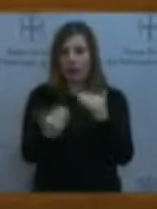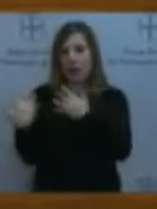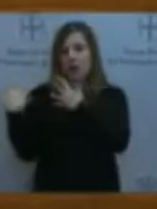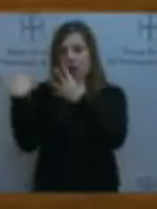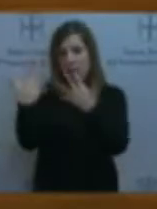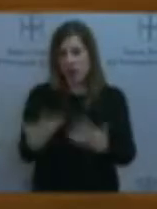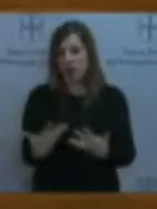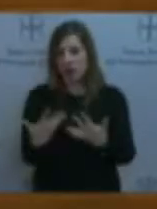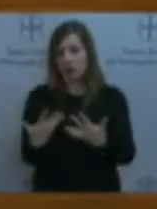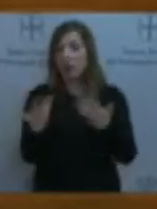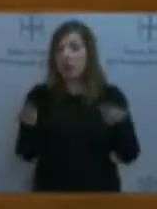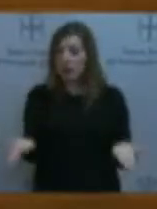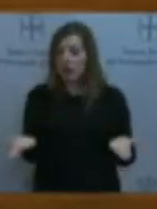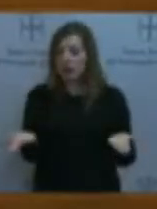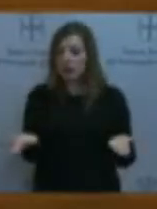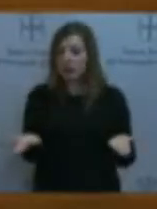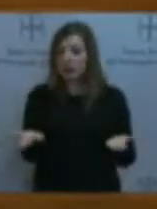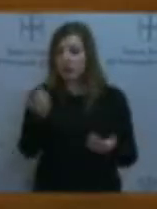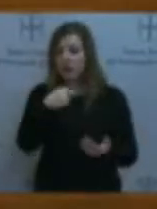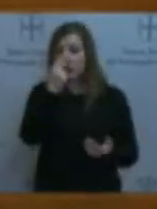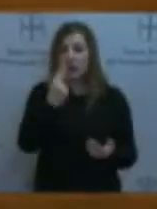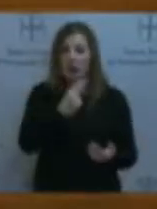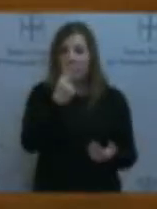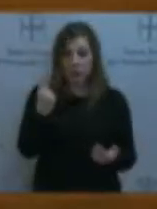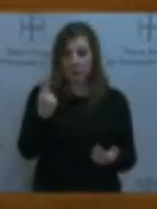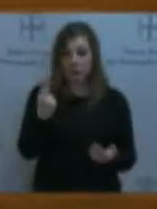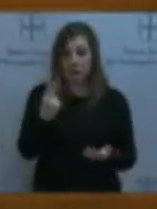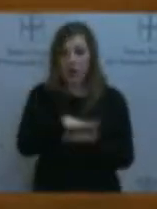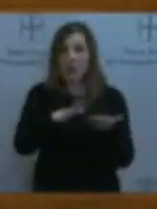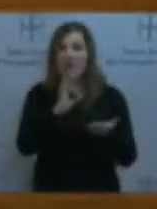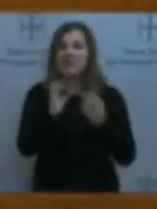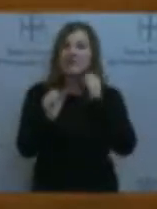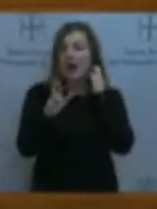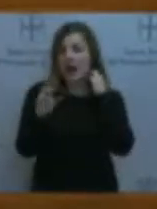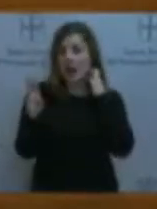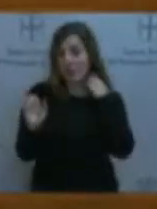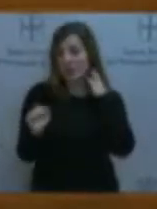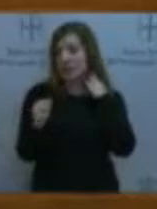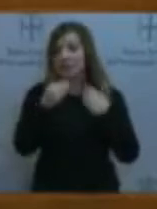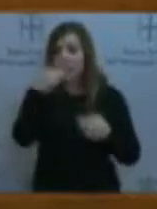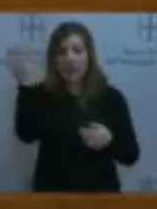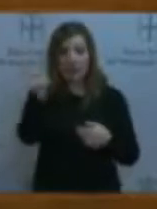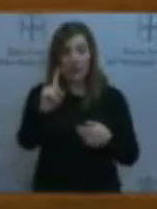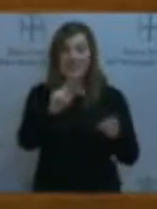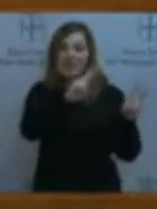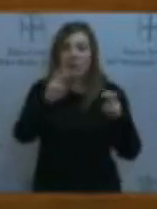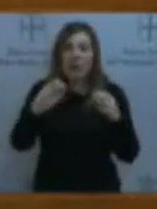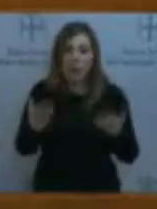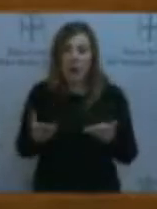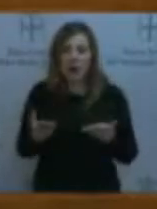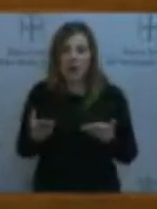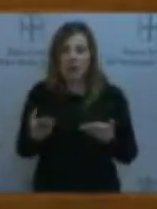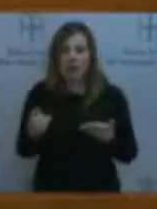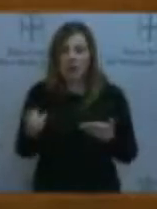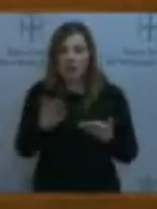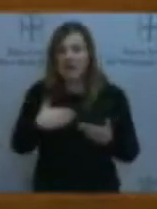años. Por tanto, simplemente que nos comprometamos a dialogar con la Sareb, como comprenderán, no es suficiente. La cuestión es qué está uno dispuesto a poner